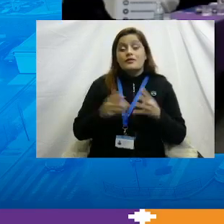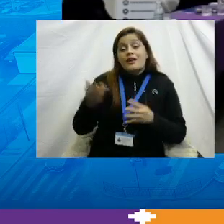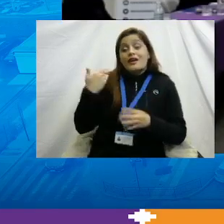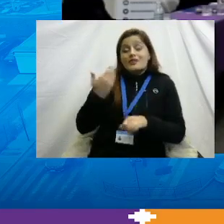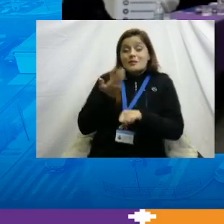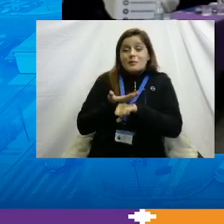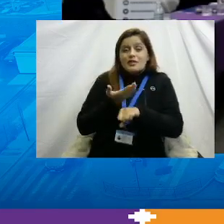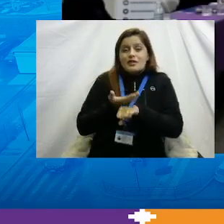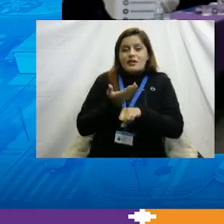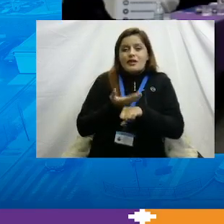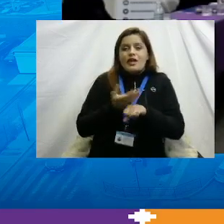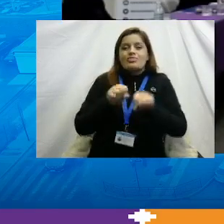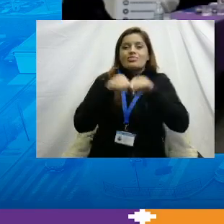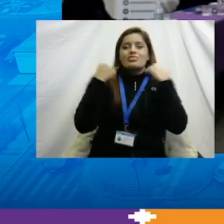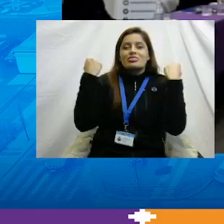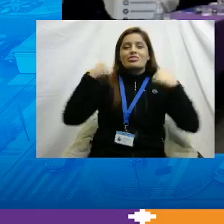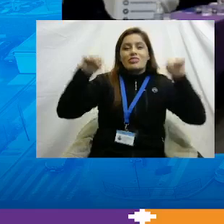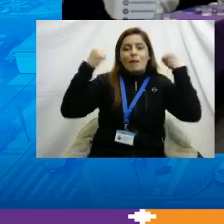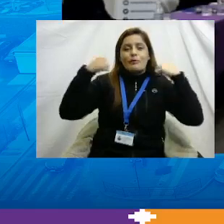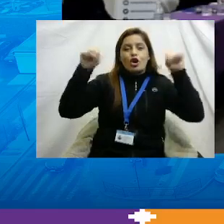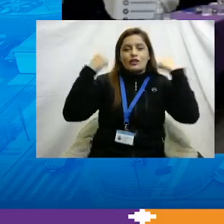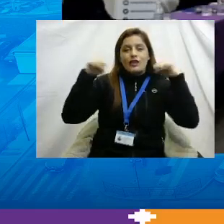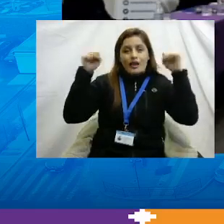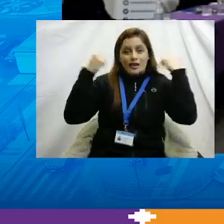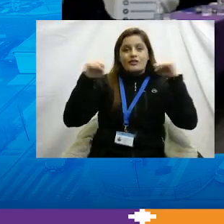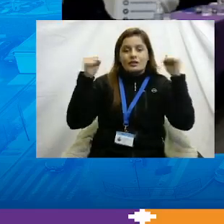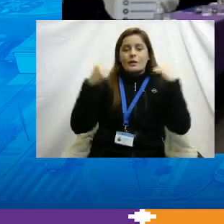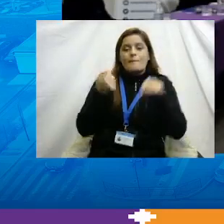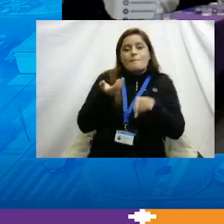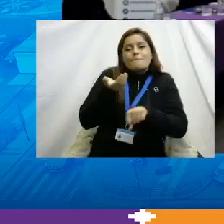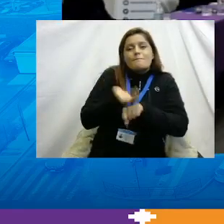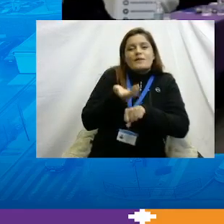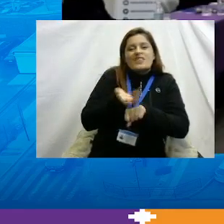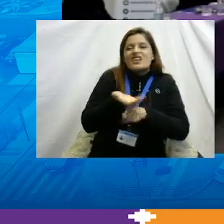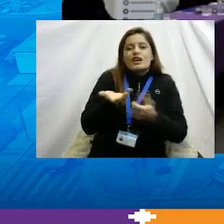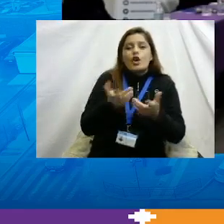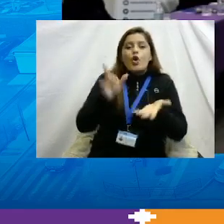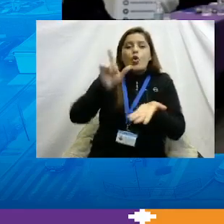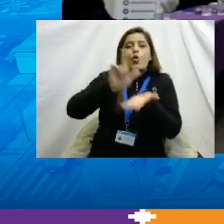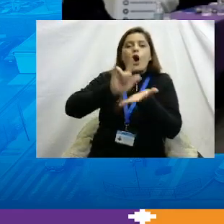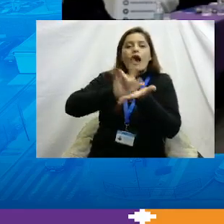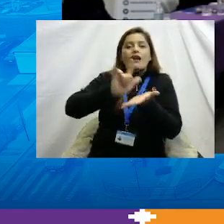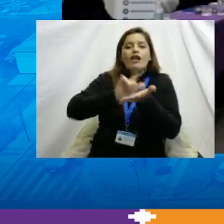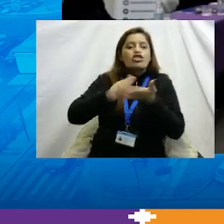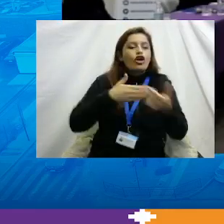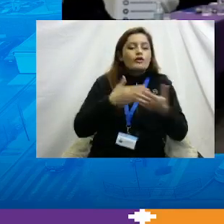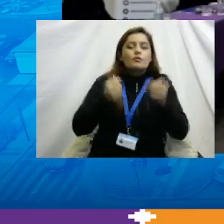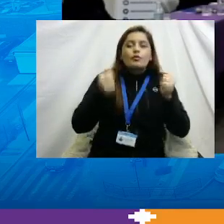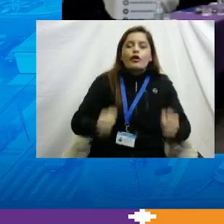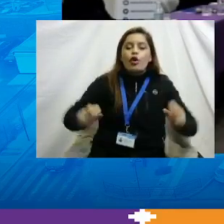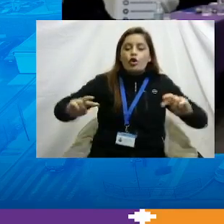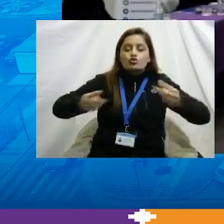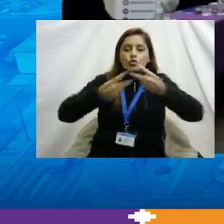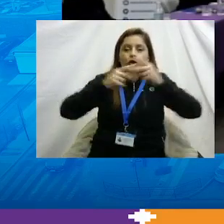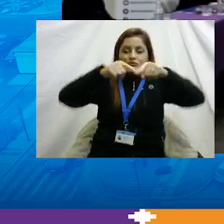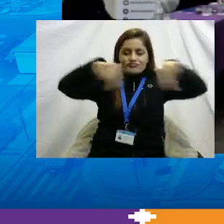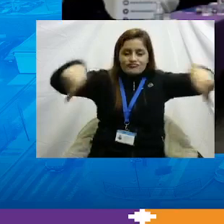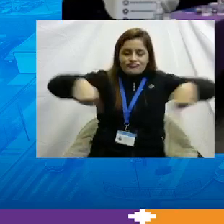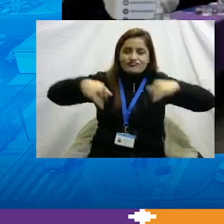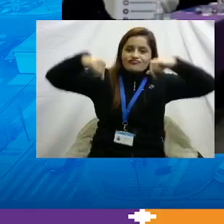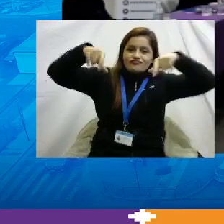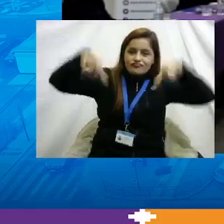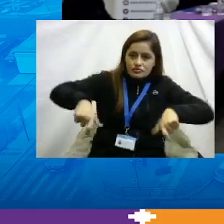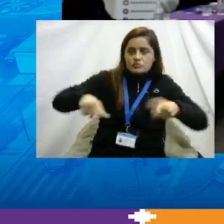que nos piden los clubes deportivos son lugares para poder construir canchas, tanto los clubes deportivos, los de rugby, de los